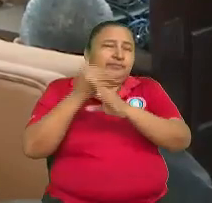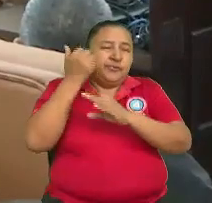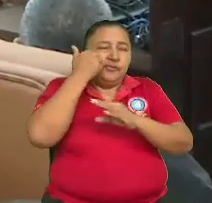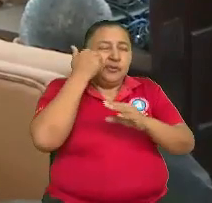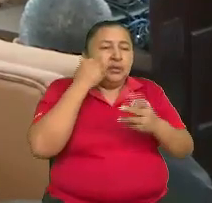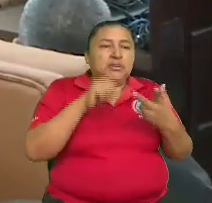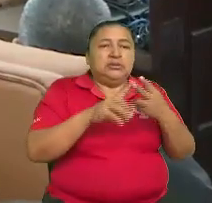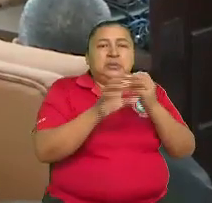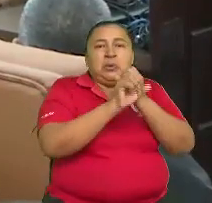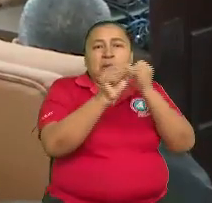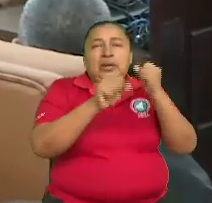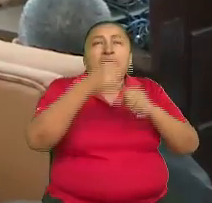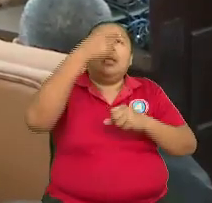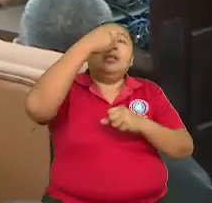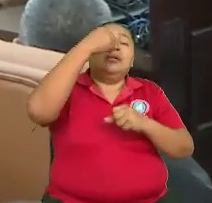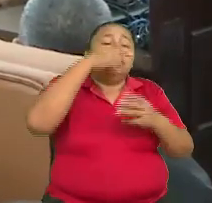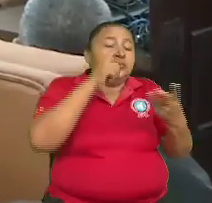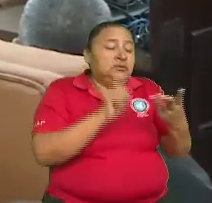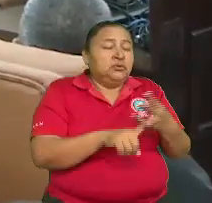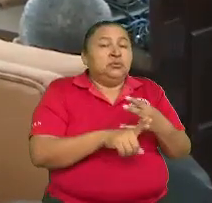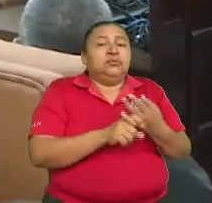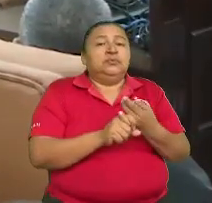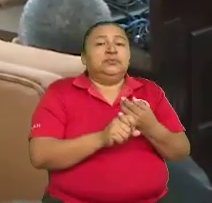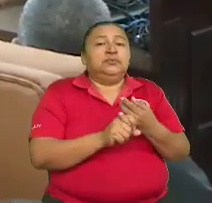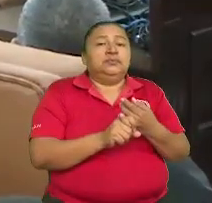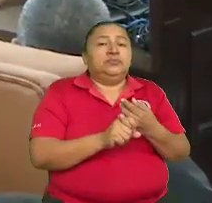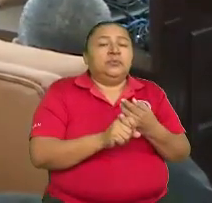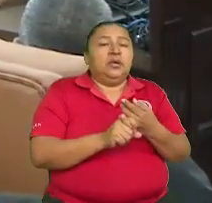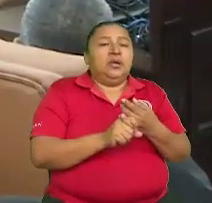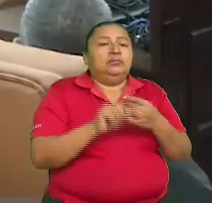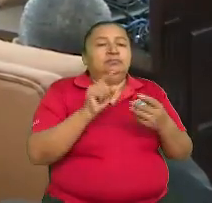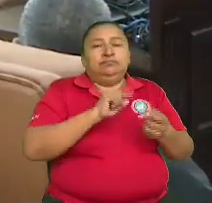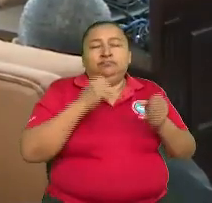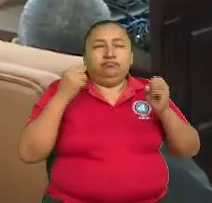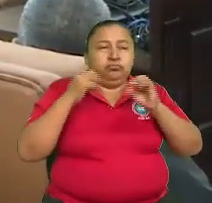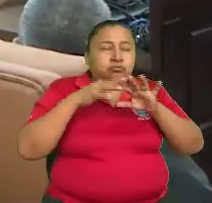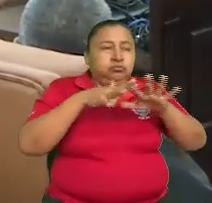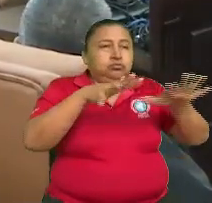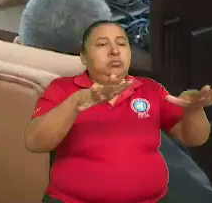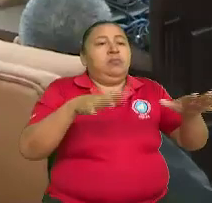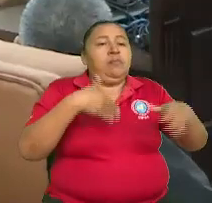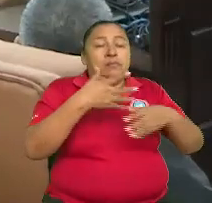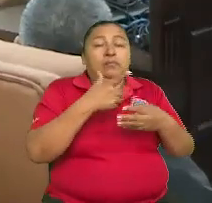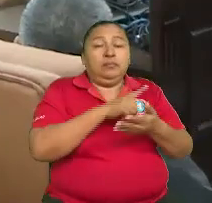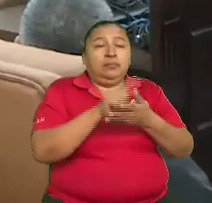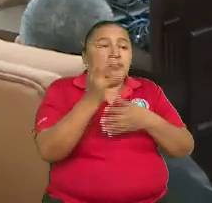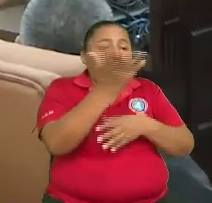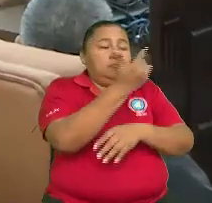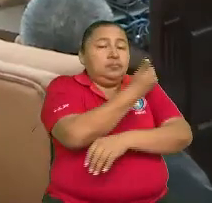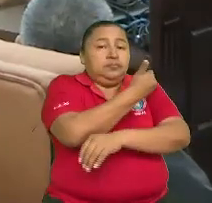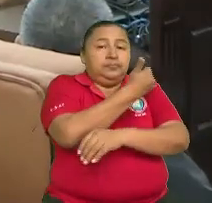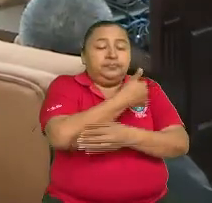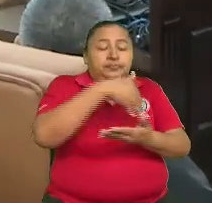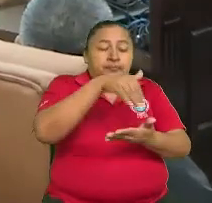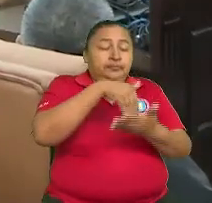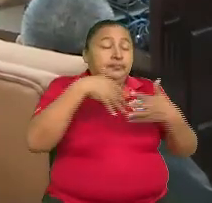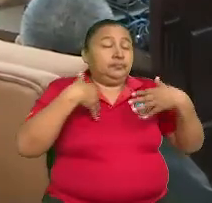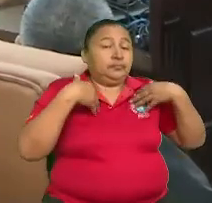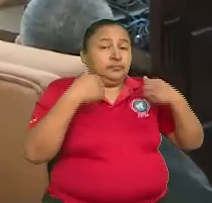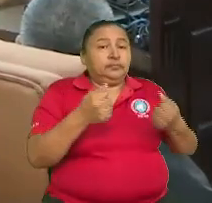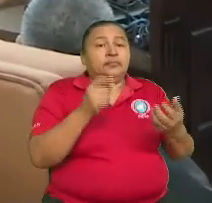las jornadas de vacunación, el vuelco masivo que se ha dado en nuestros hospitales y centros de